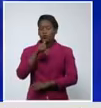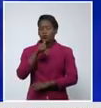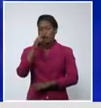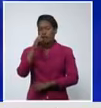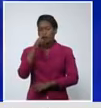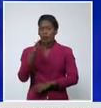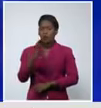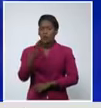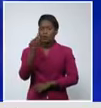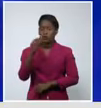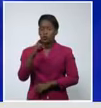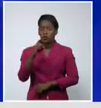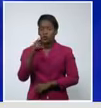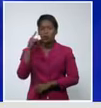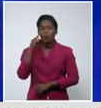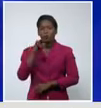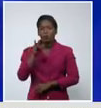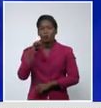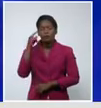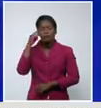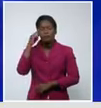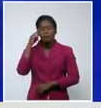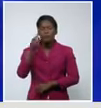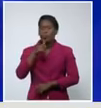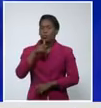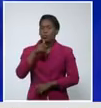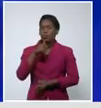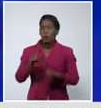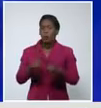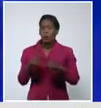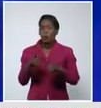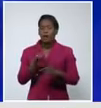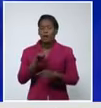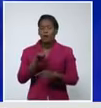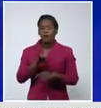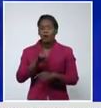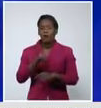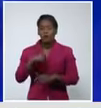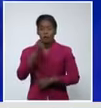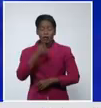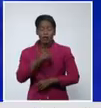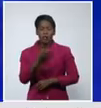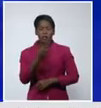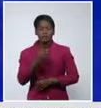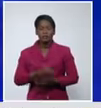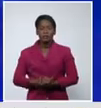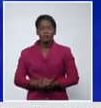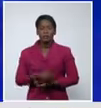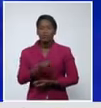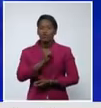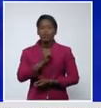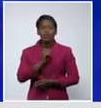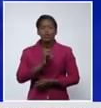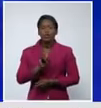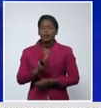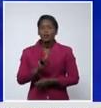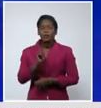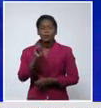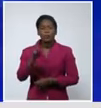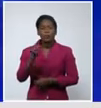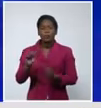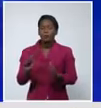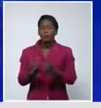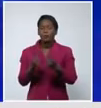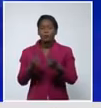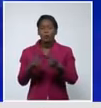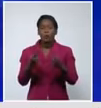años nos dice su hijo que ella se ha negado a consumir el pan porque dice que a través del